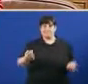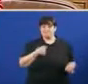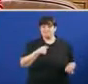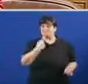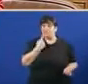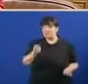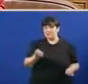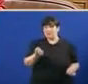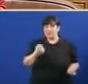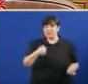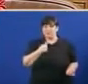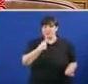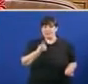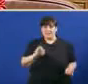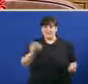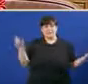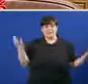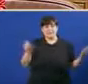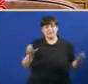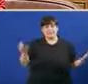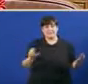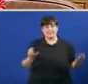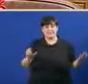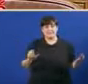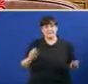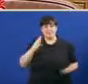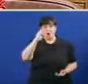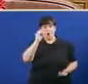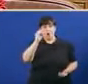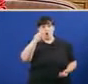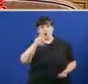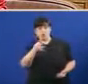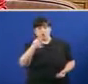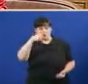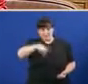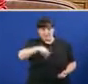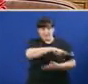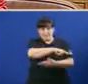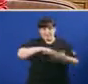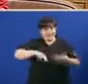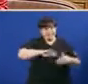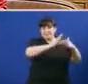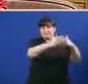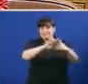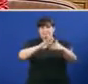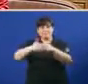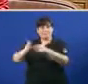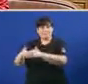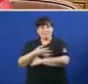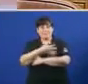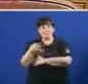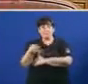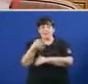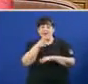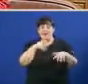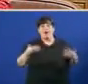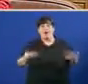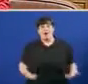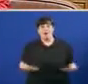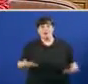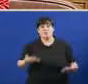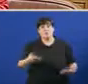quero lembrarlle, señor Feijó, que están a pechar os COF no noso país. Quero lembrarlle que hoxe a consulta de xinecoloxía de